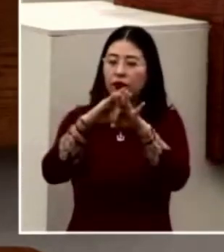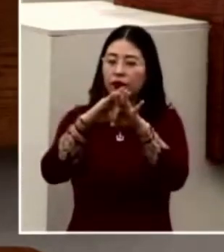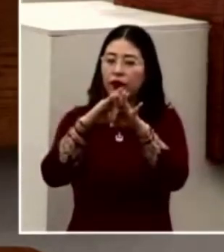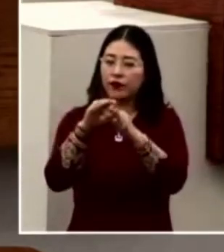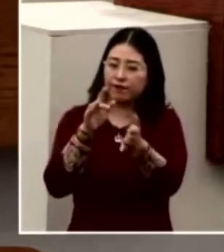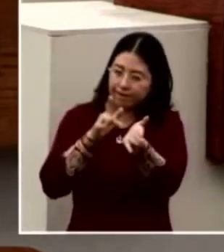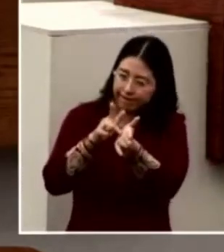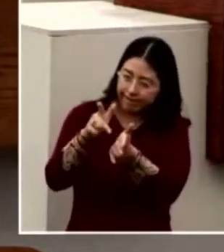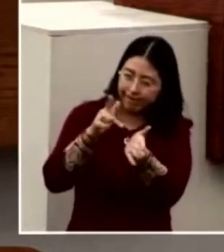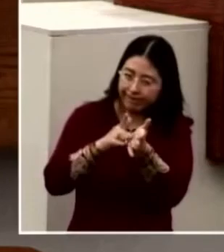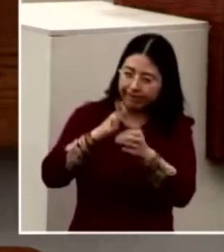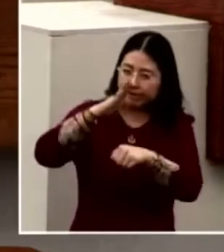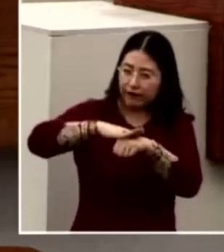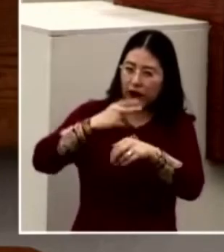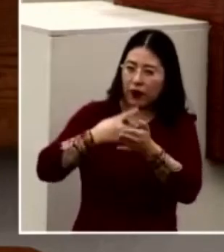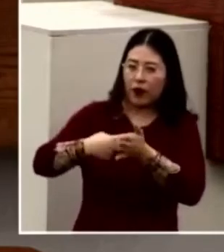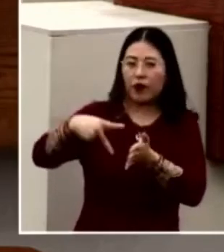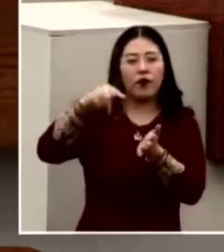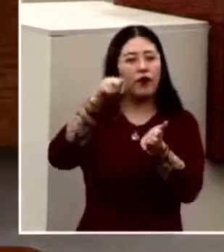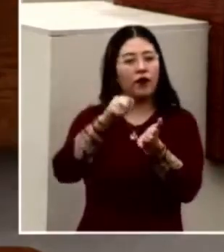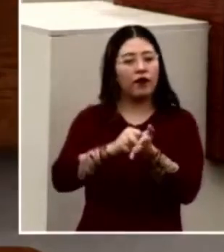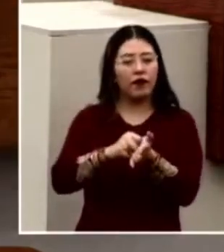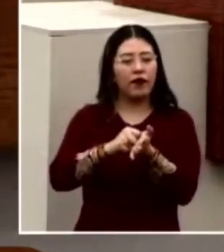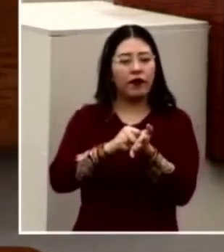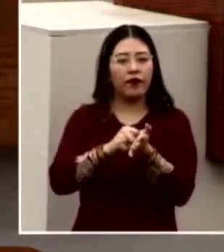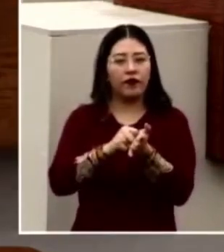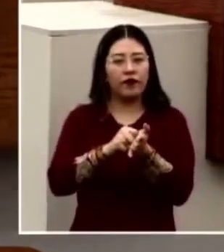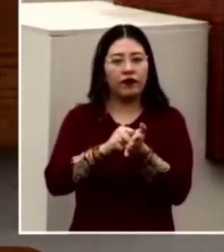y la valía que ustedes tienen,